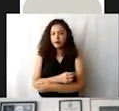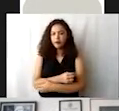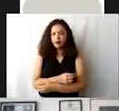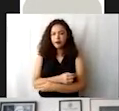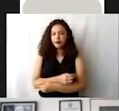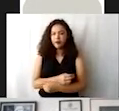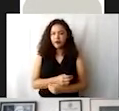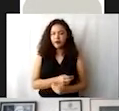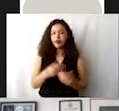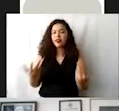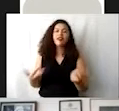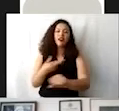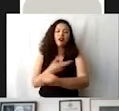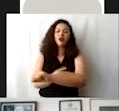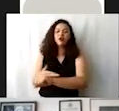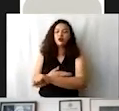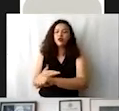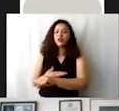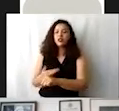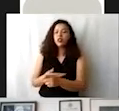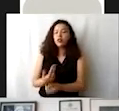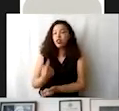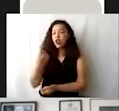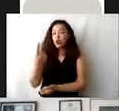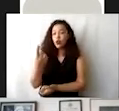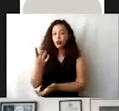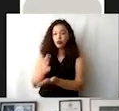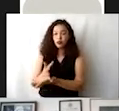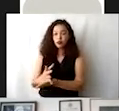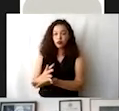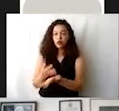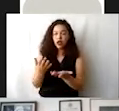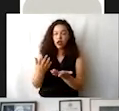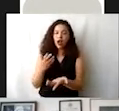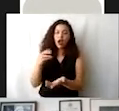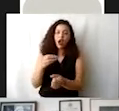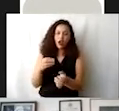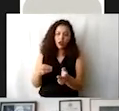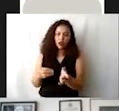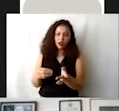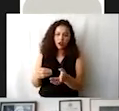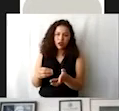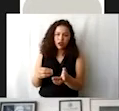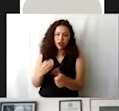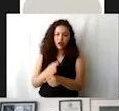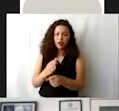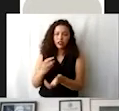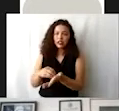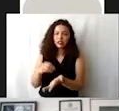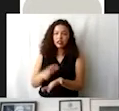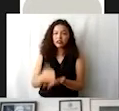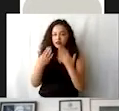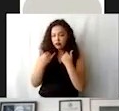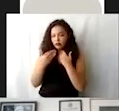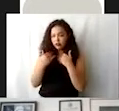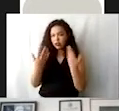un trámite único y ahorita pues no hay citas, anteriormente sí, pero en el caso de inscripción el